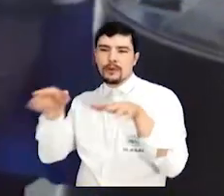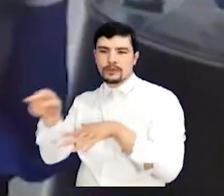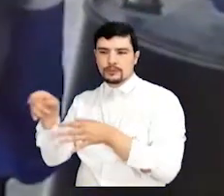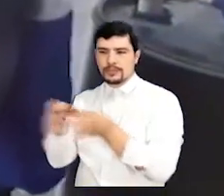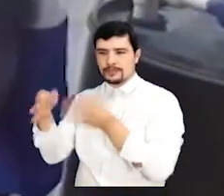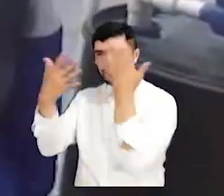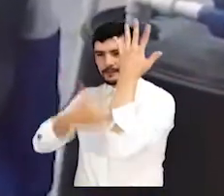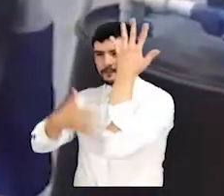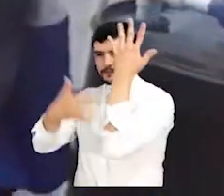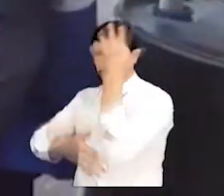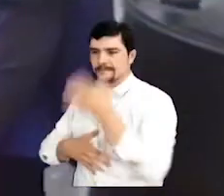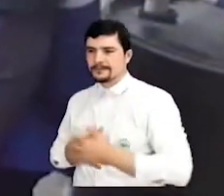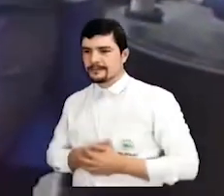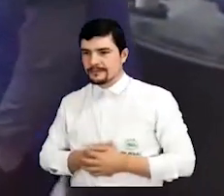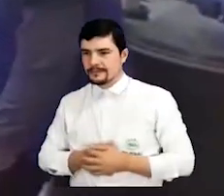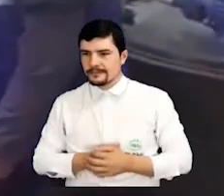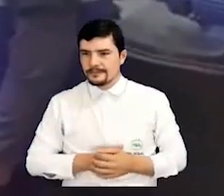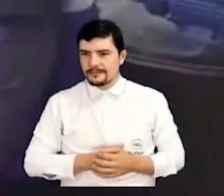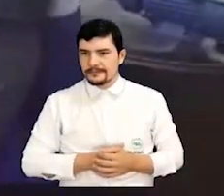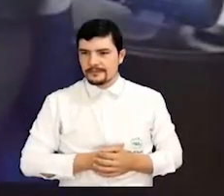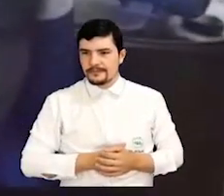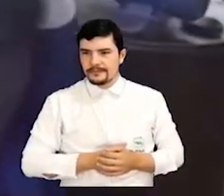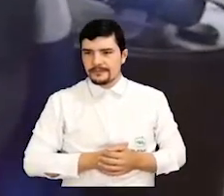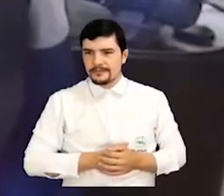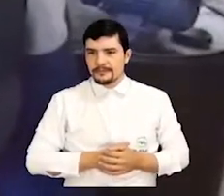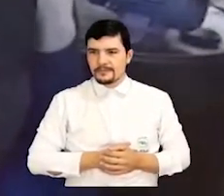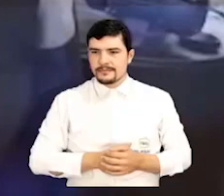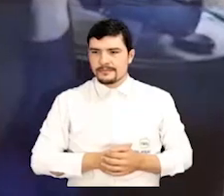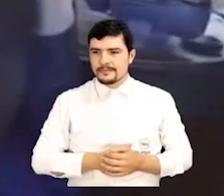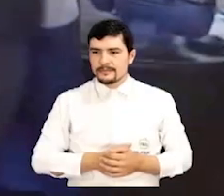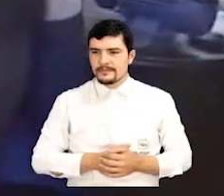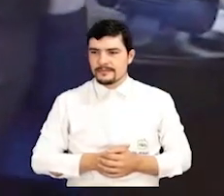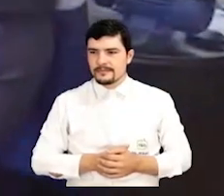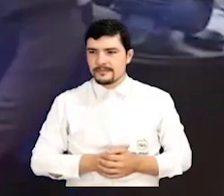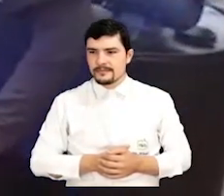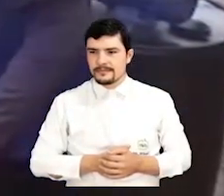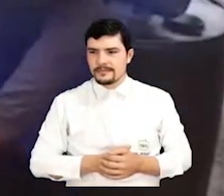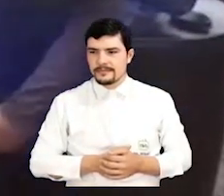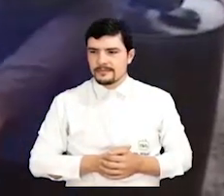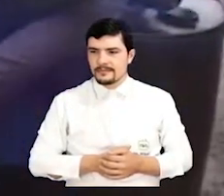para que de esta manera estamos aplicando directamente